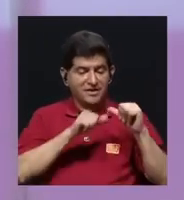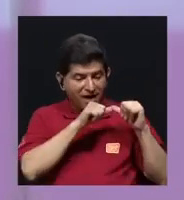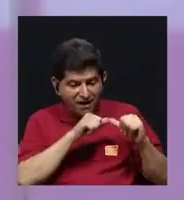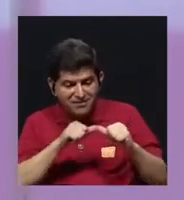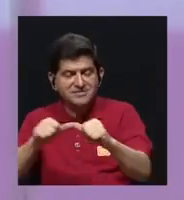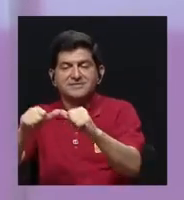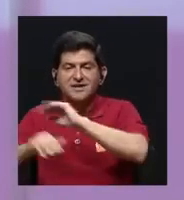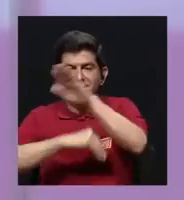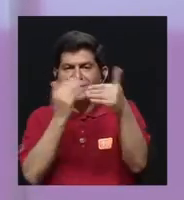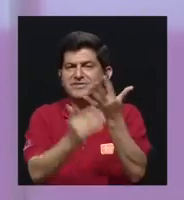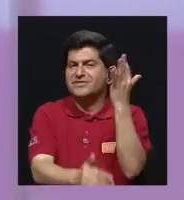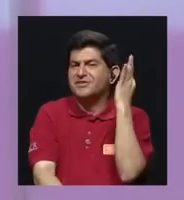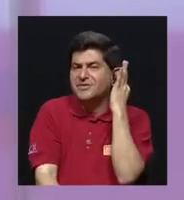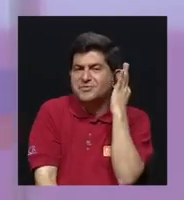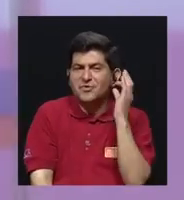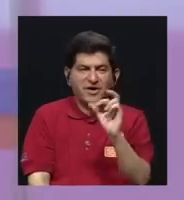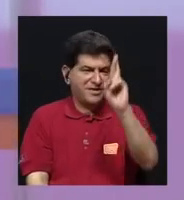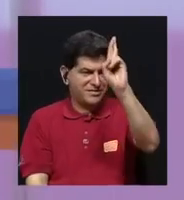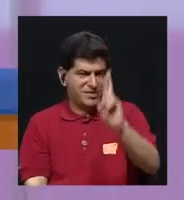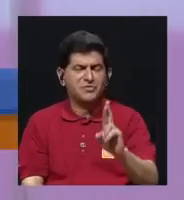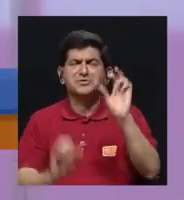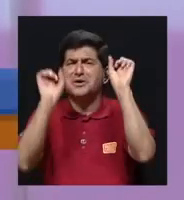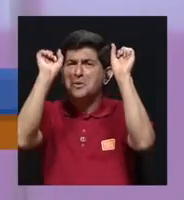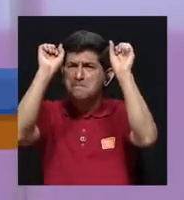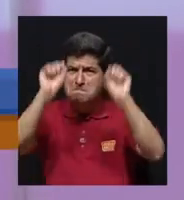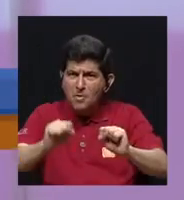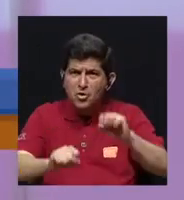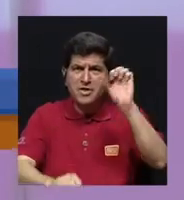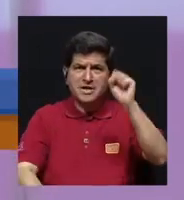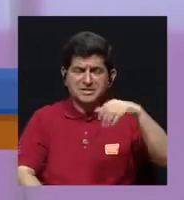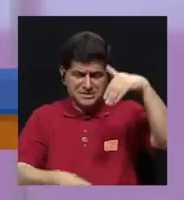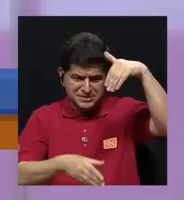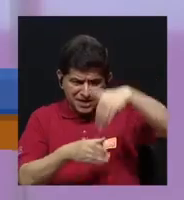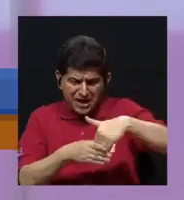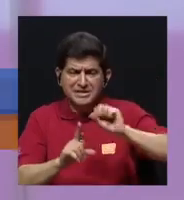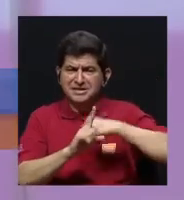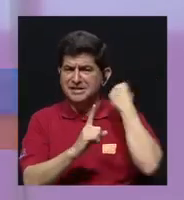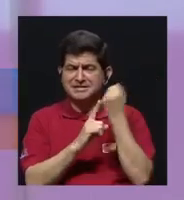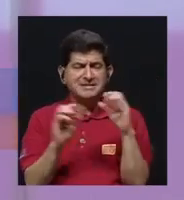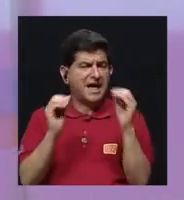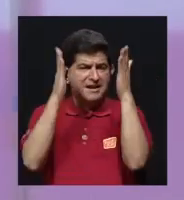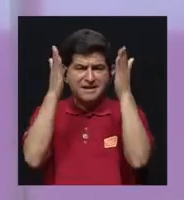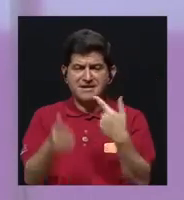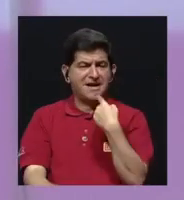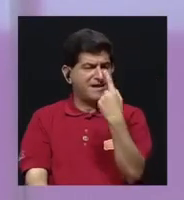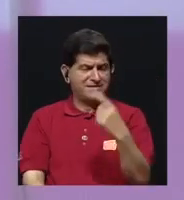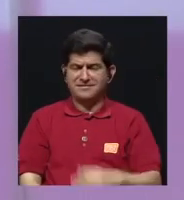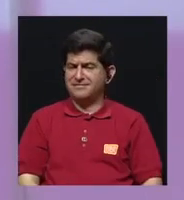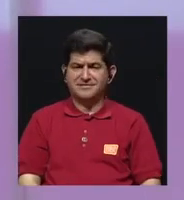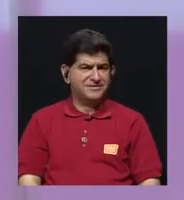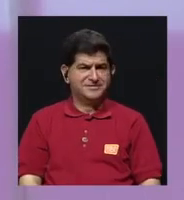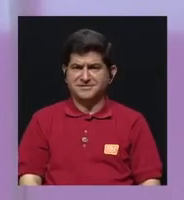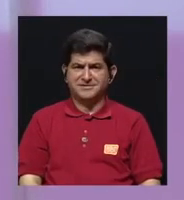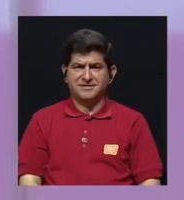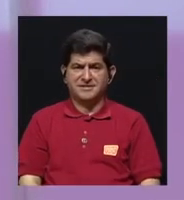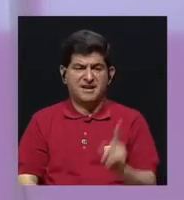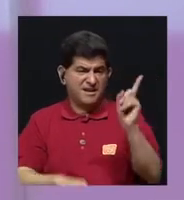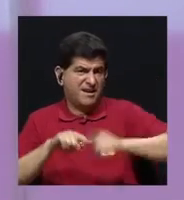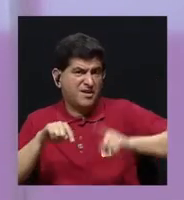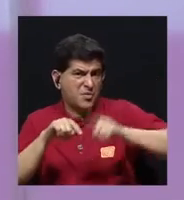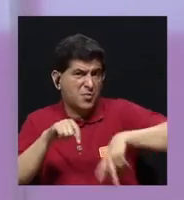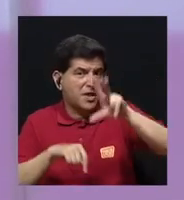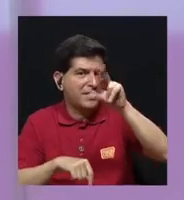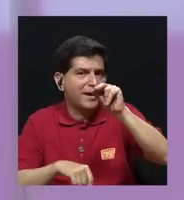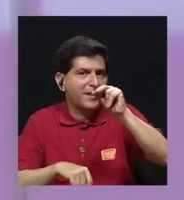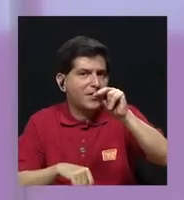haciendo. Todas las mujeres de Costa Rica podemos entrar en eso. Nadie puede decir que no